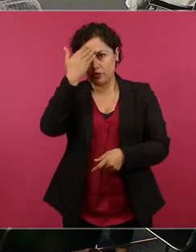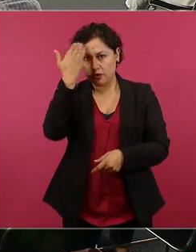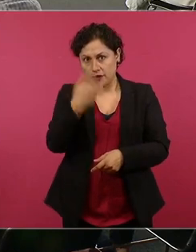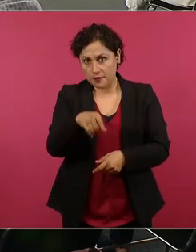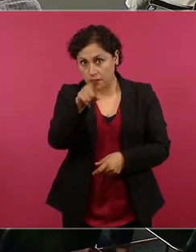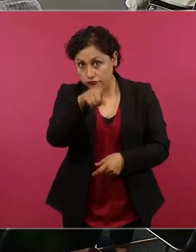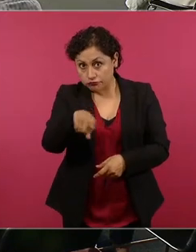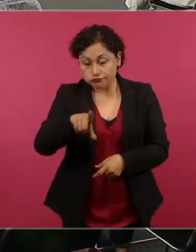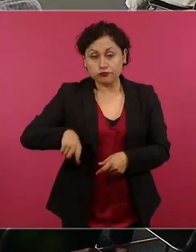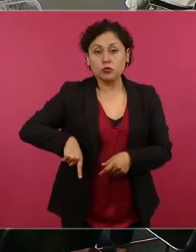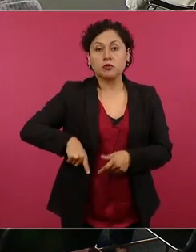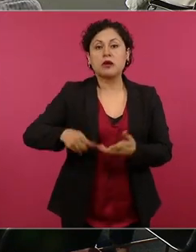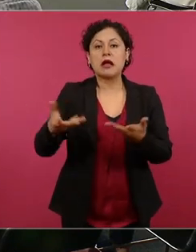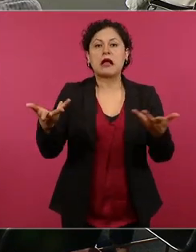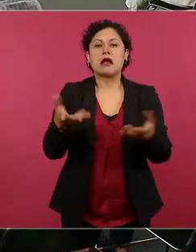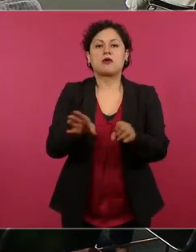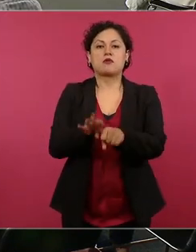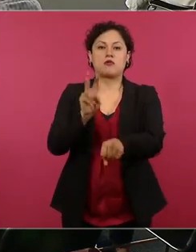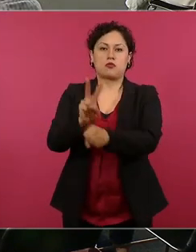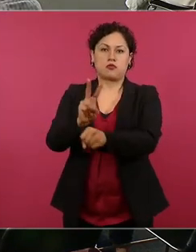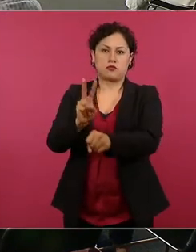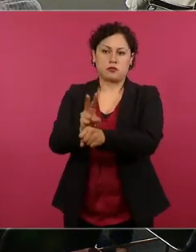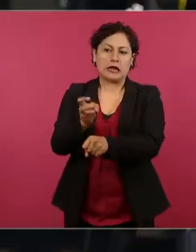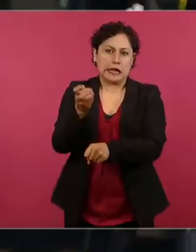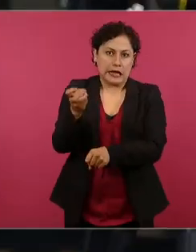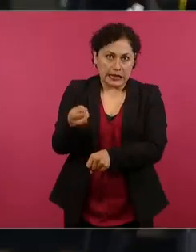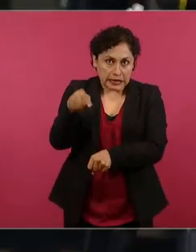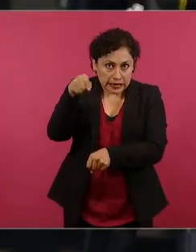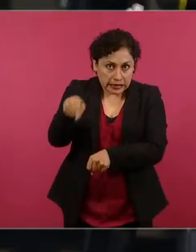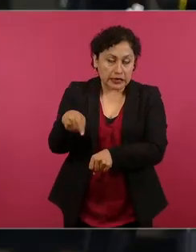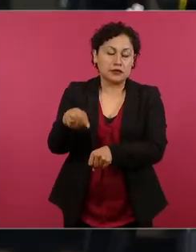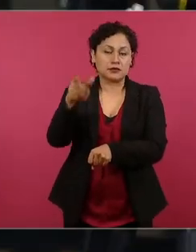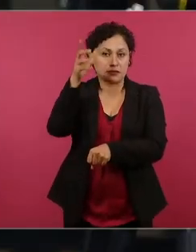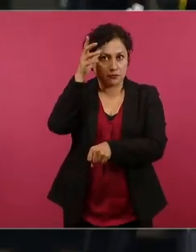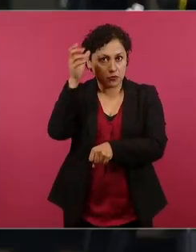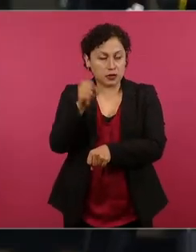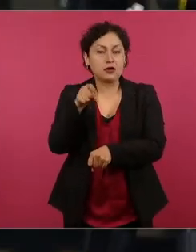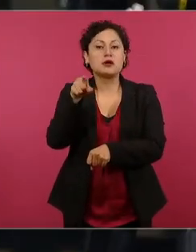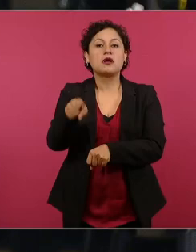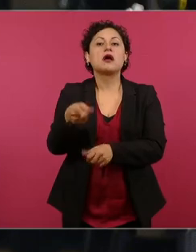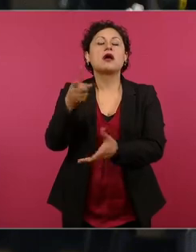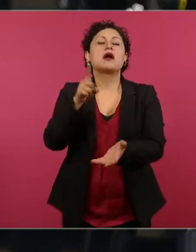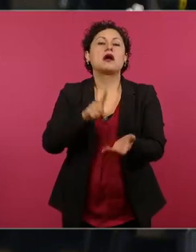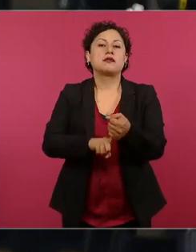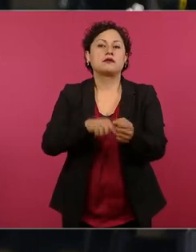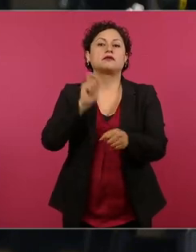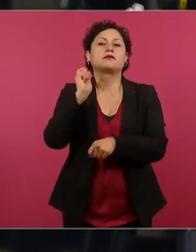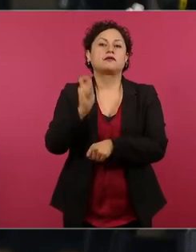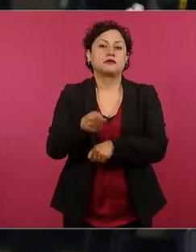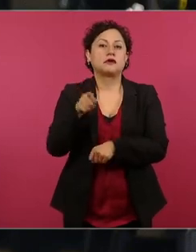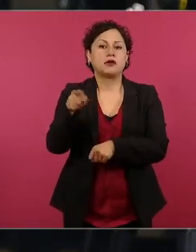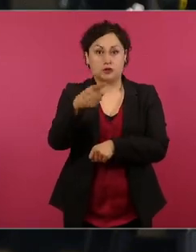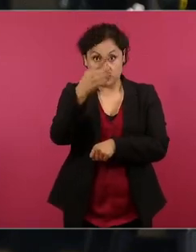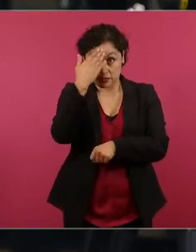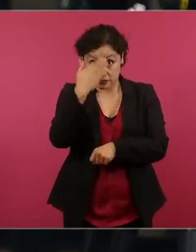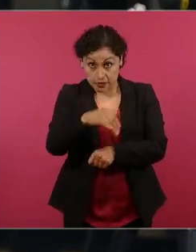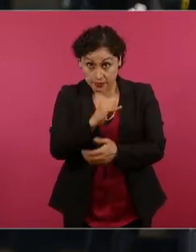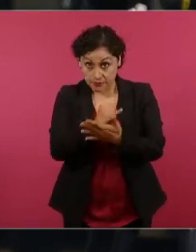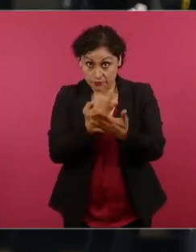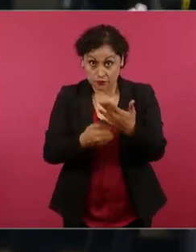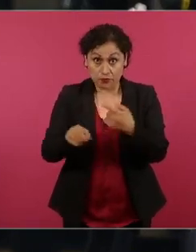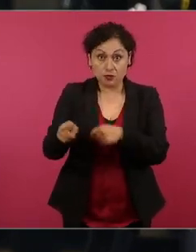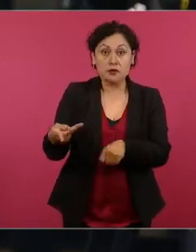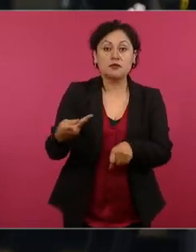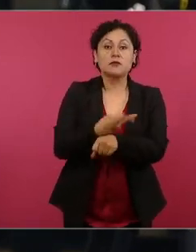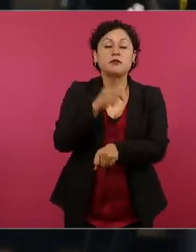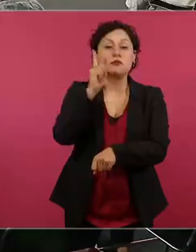específico qué sucede en este Ceferezo, si han tenido los reportes en torno a este tema de casos de las mujeres y bueno, qué pueden responder en torno a